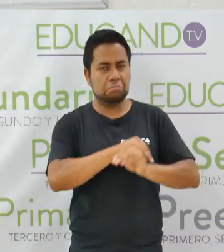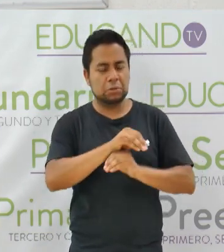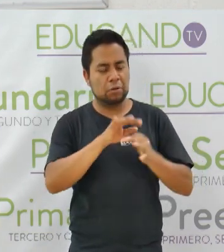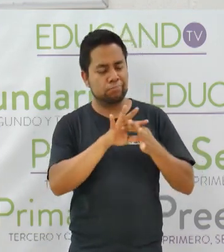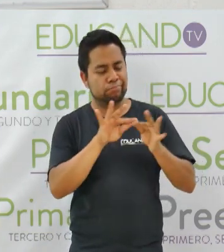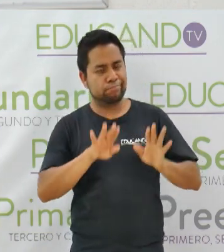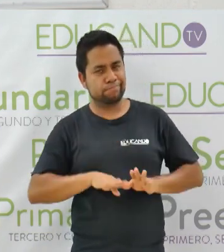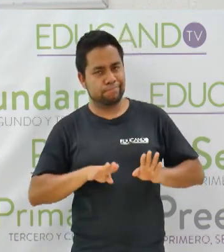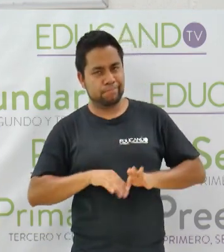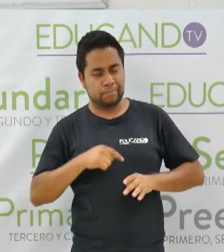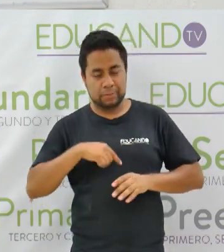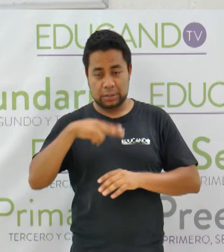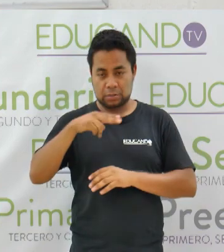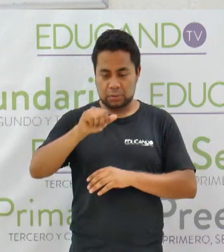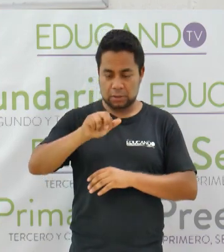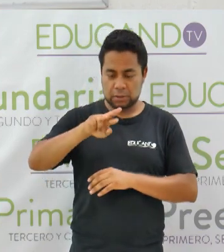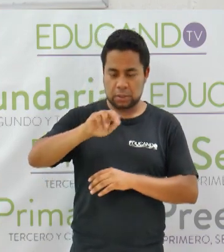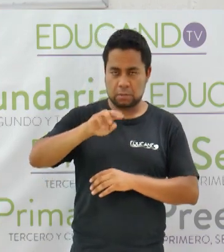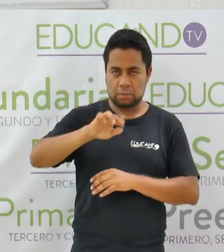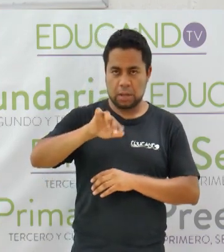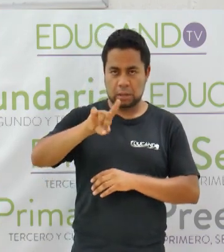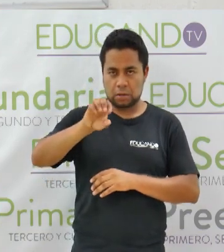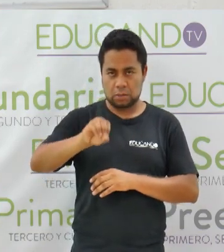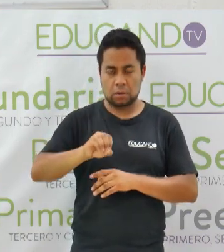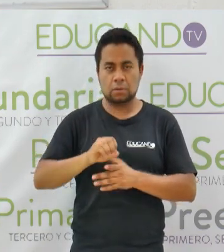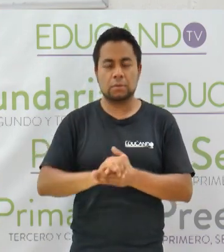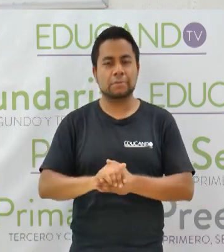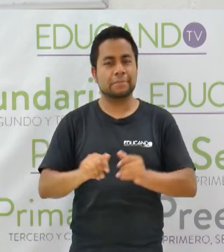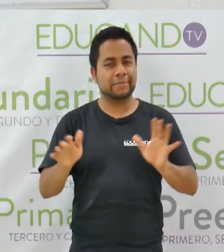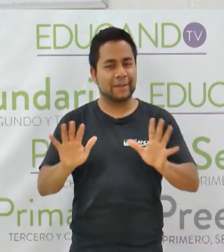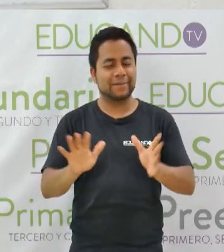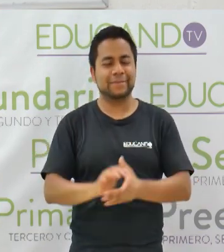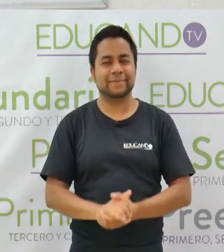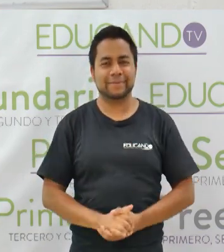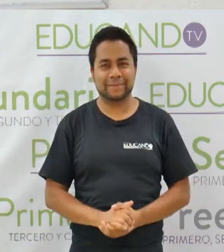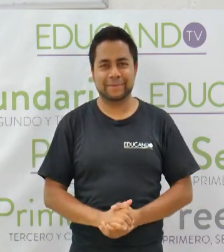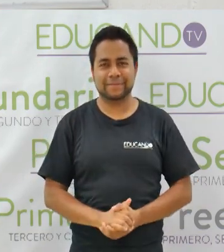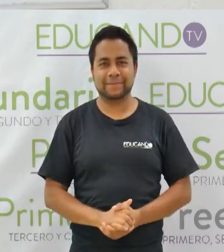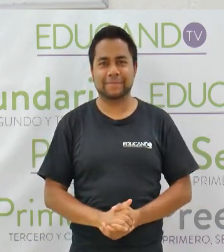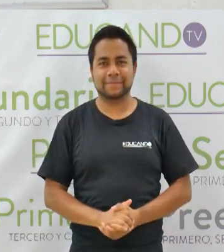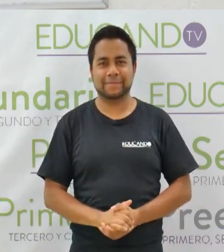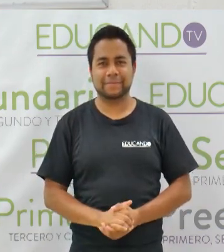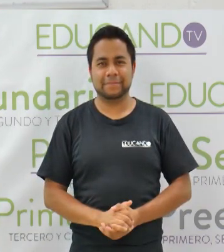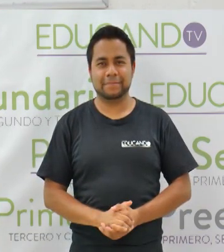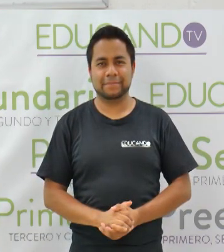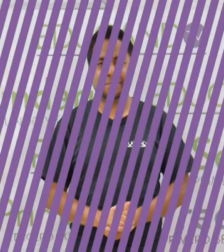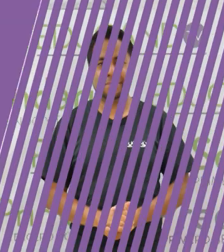buena descripción. Mi nombre es Armando Mendoza. Adiós.